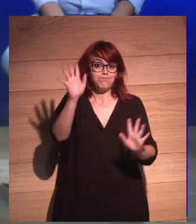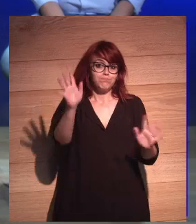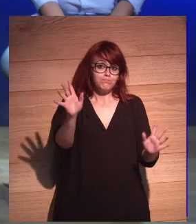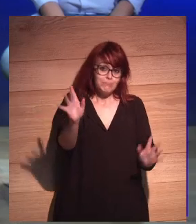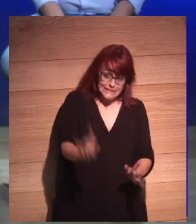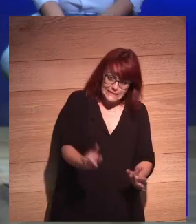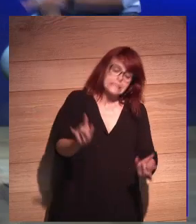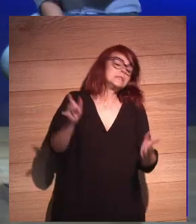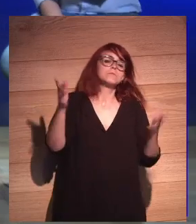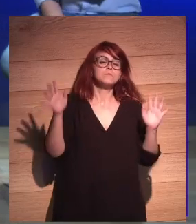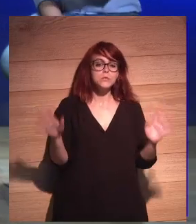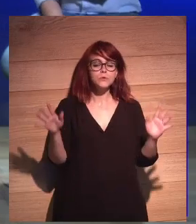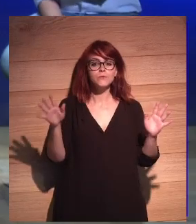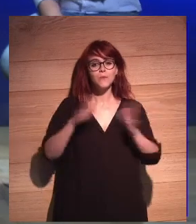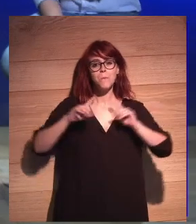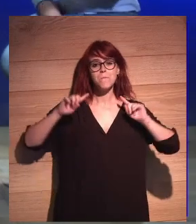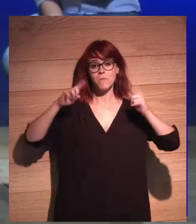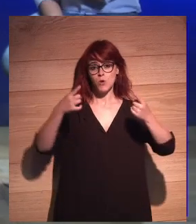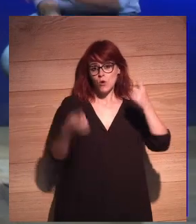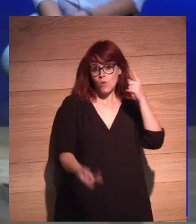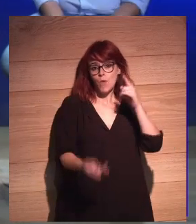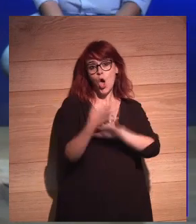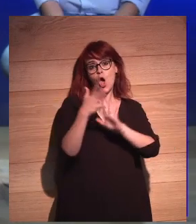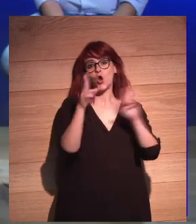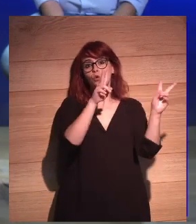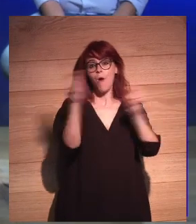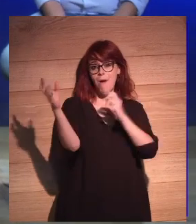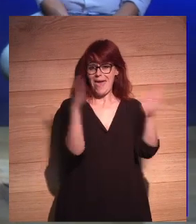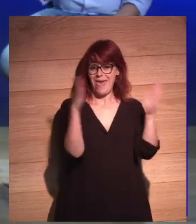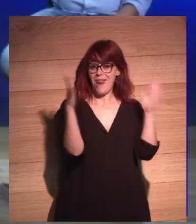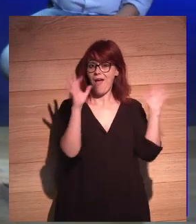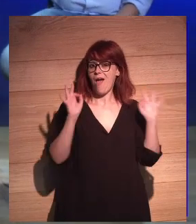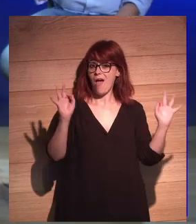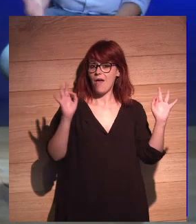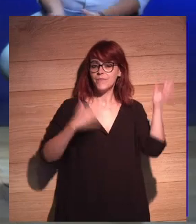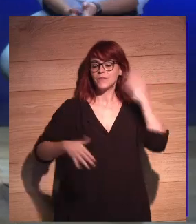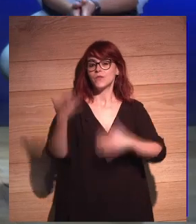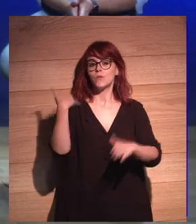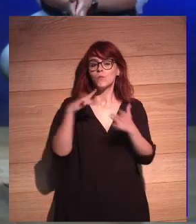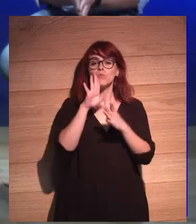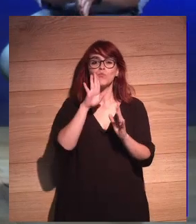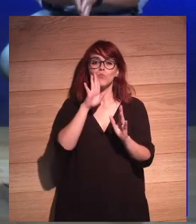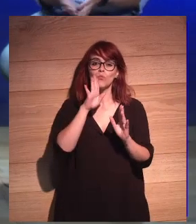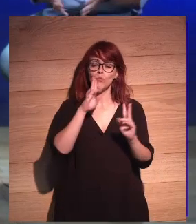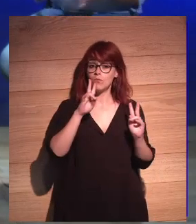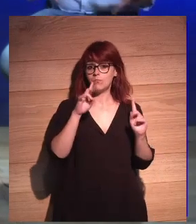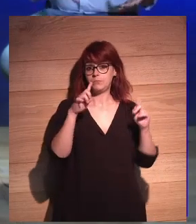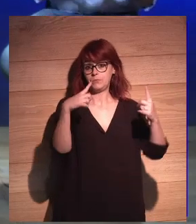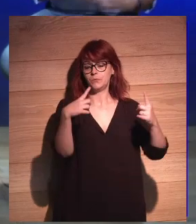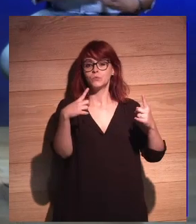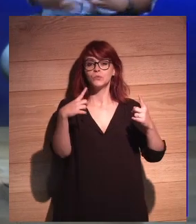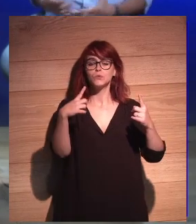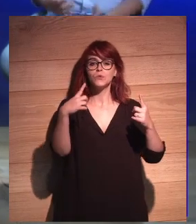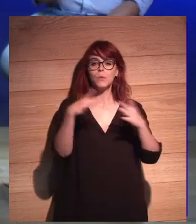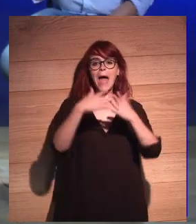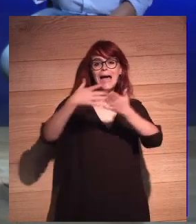sí que empezamos desde que el primer comienzo de esta nueva era, cuando se comenzó ya el primer DK2, y ya lo que antes